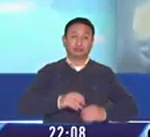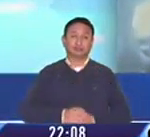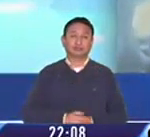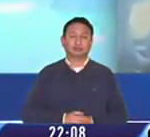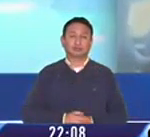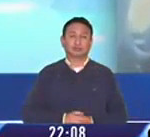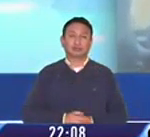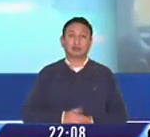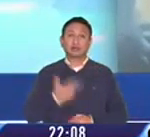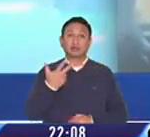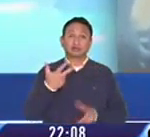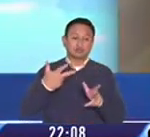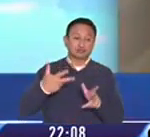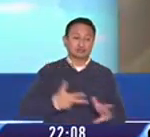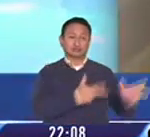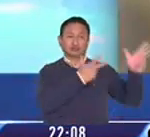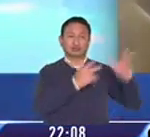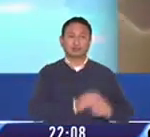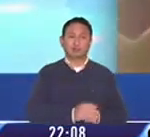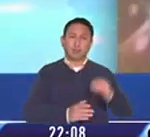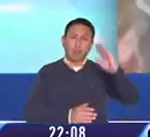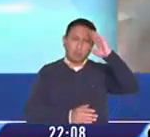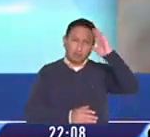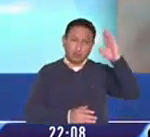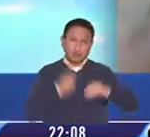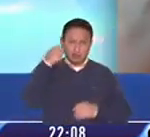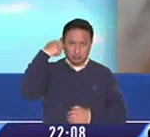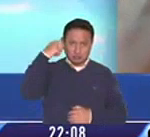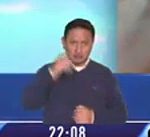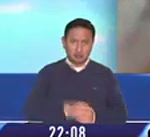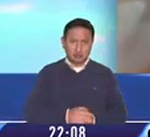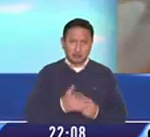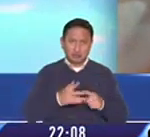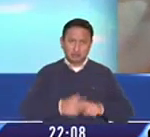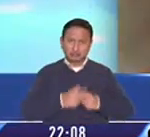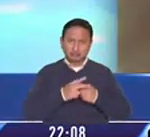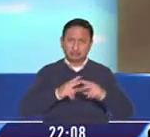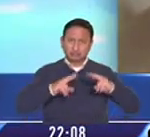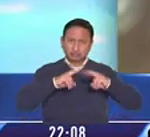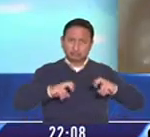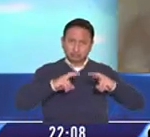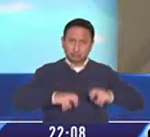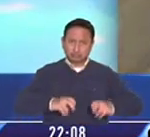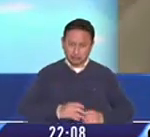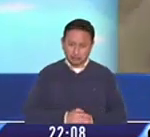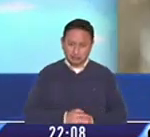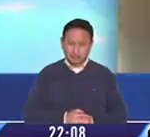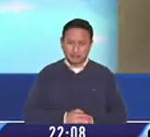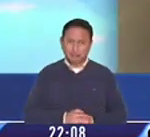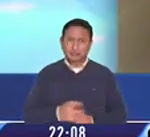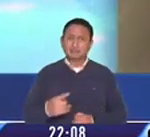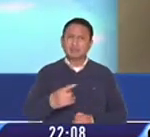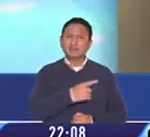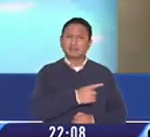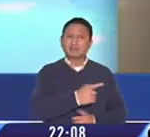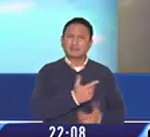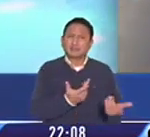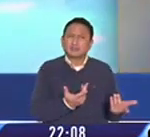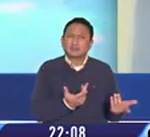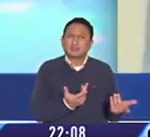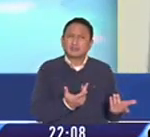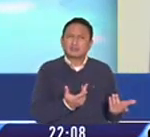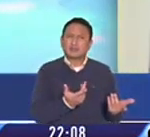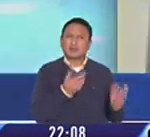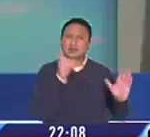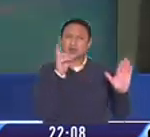3 carros siguen su camino. La policía tiene el video y ha realizado las averiguaciones del caso y se ha topado con la novedad, que no